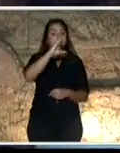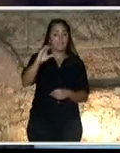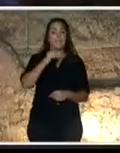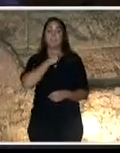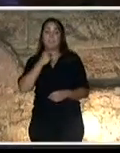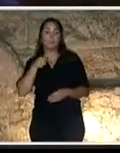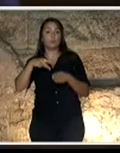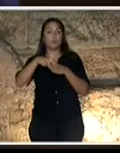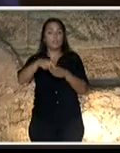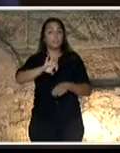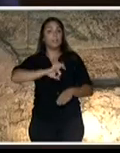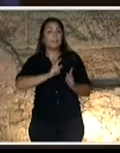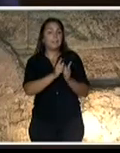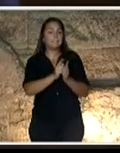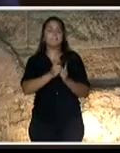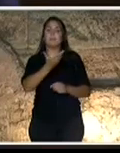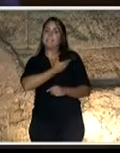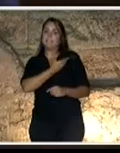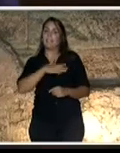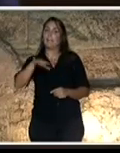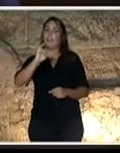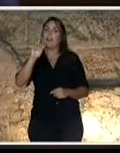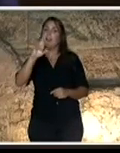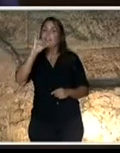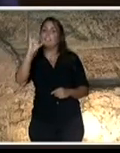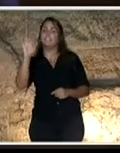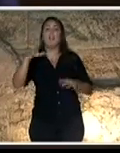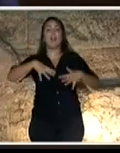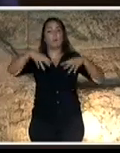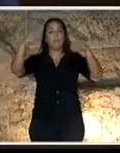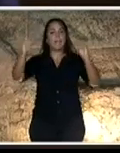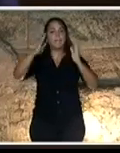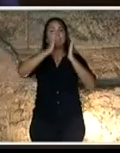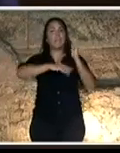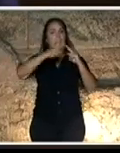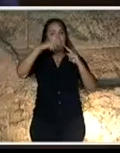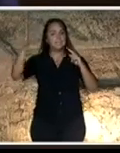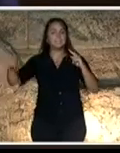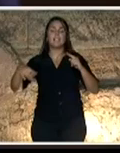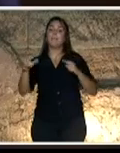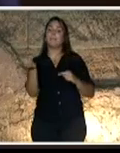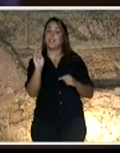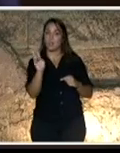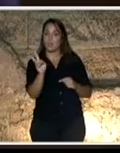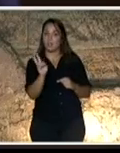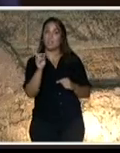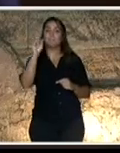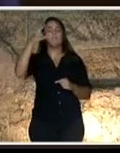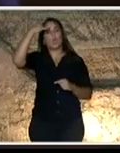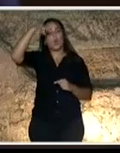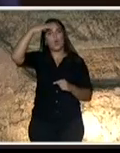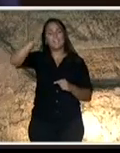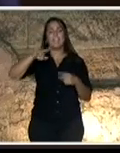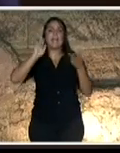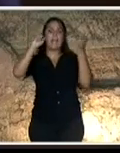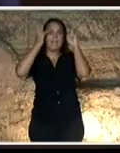en Trujillo, en Medellín, en Plasencia, en Jarandilla de la Vega, Alburquerque, Valencia de Alcántara, Villanueva de la Serena, Coria, Jerez